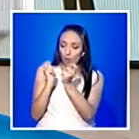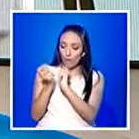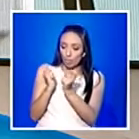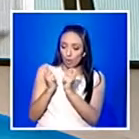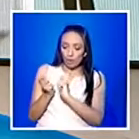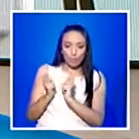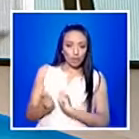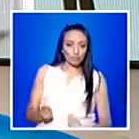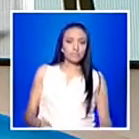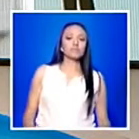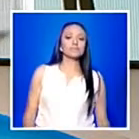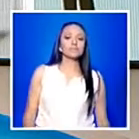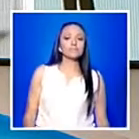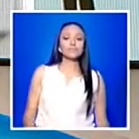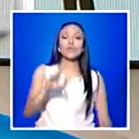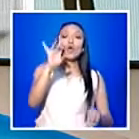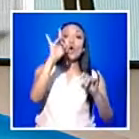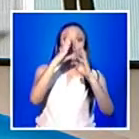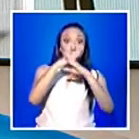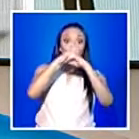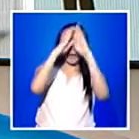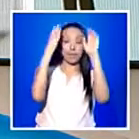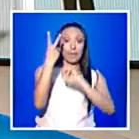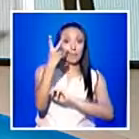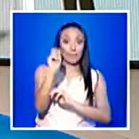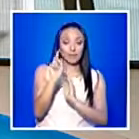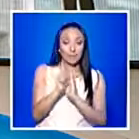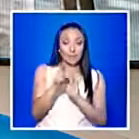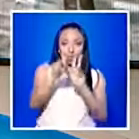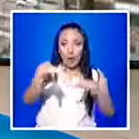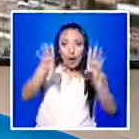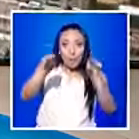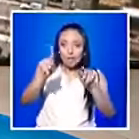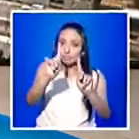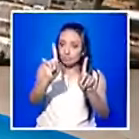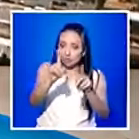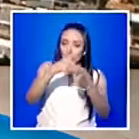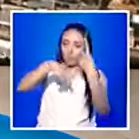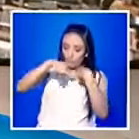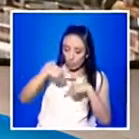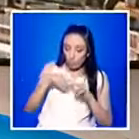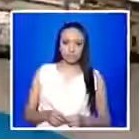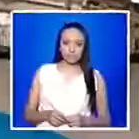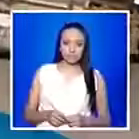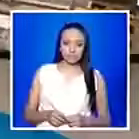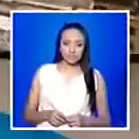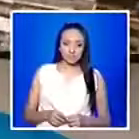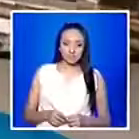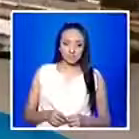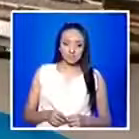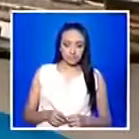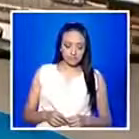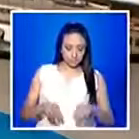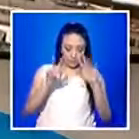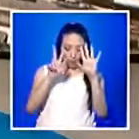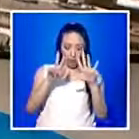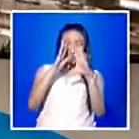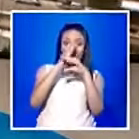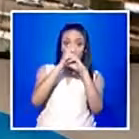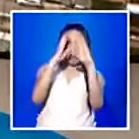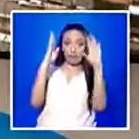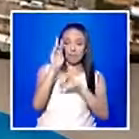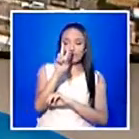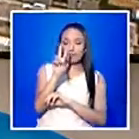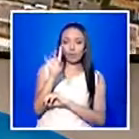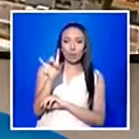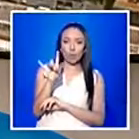las 8:20. No se despeguen de la señal de Coavisa. Ya volvemos con más noticias aquí en Televisa. 8 de la mañana con 24